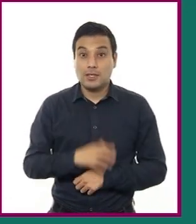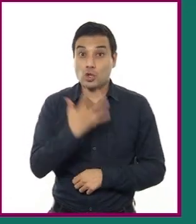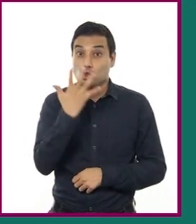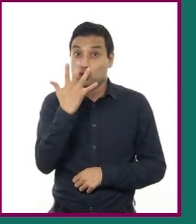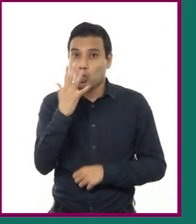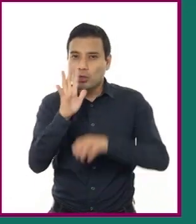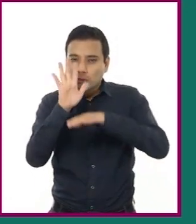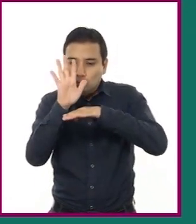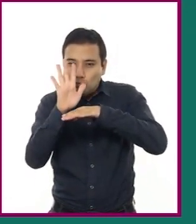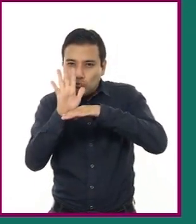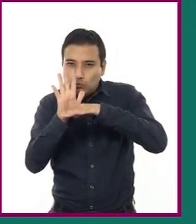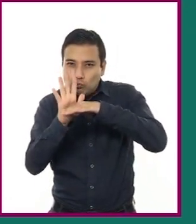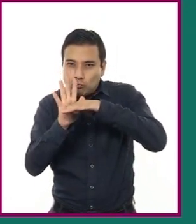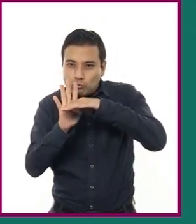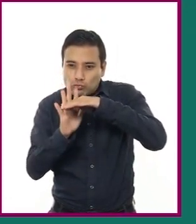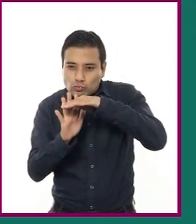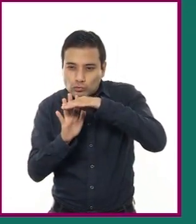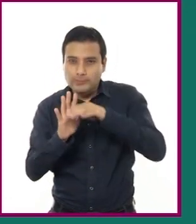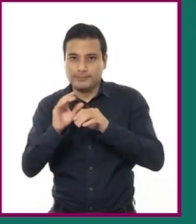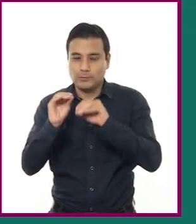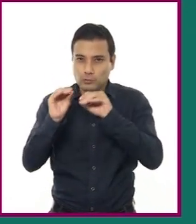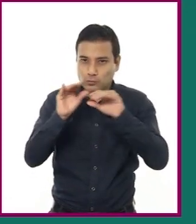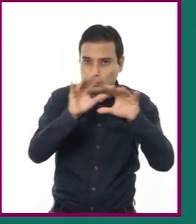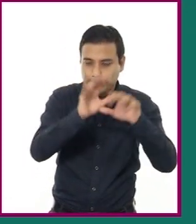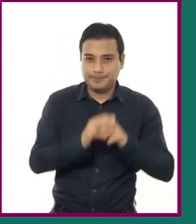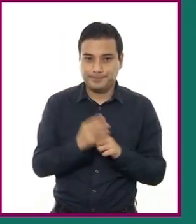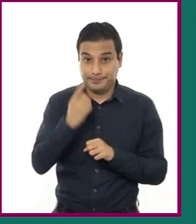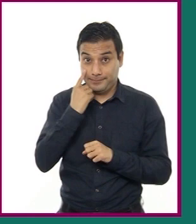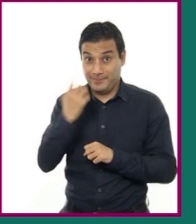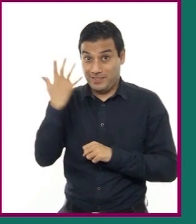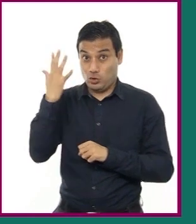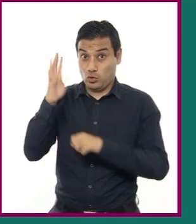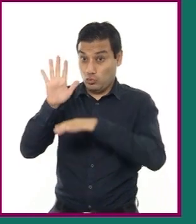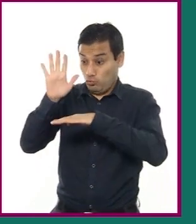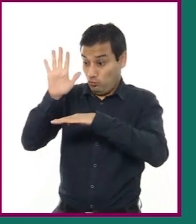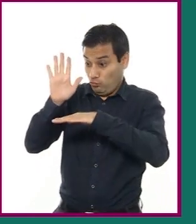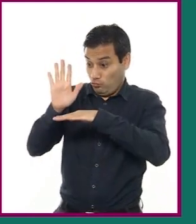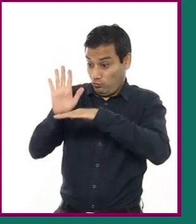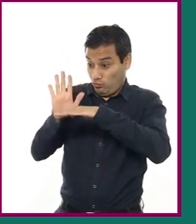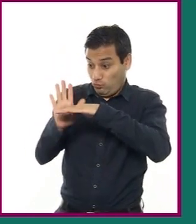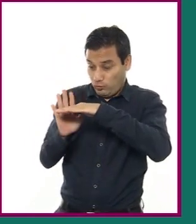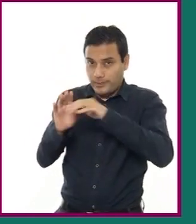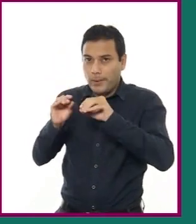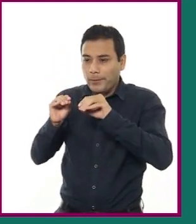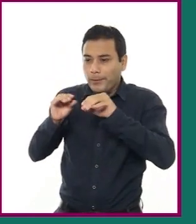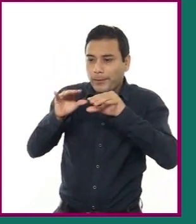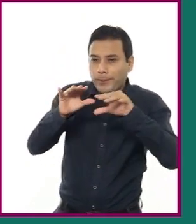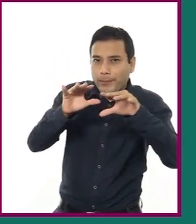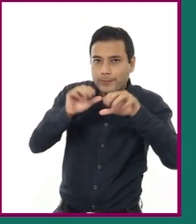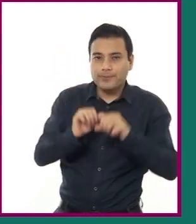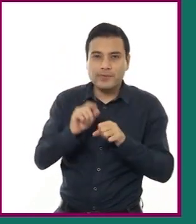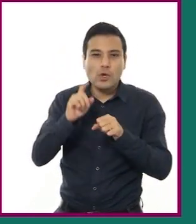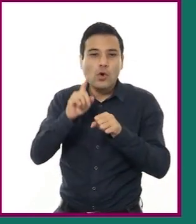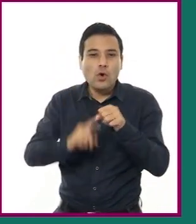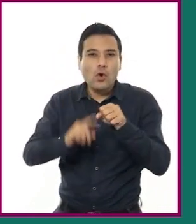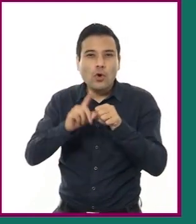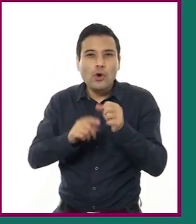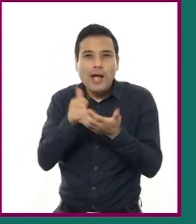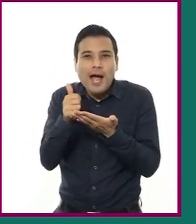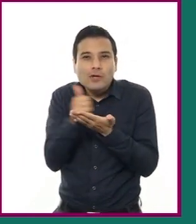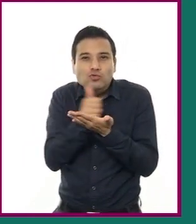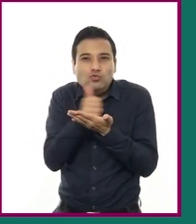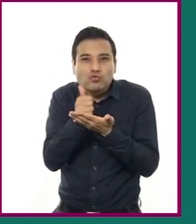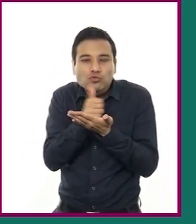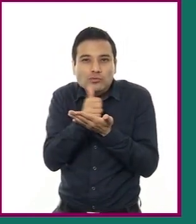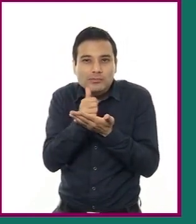cerca del horizonte. La posición del sol hace que la luz azul se disperse en direcciones que nosotros no podemos